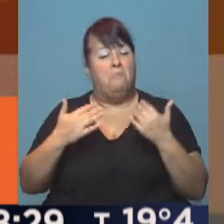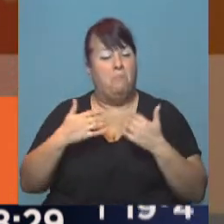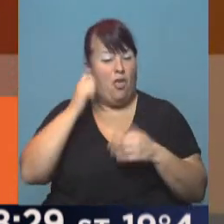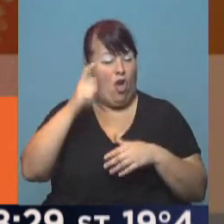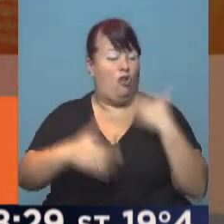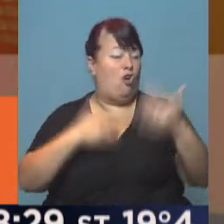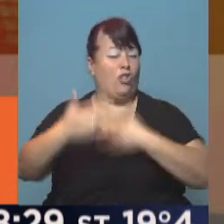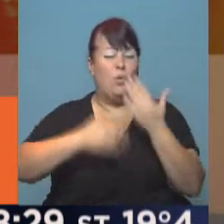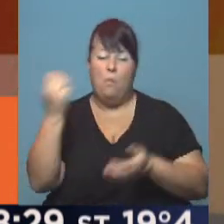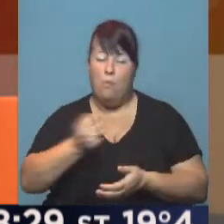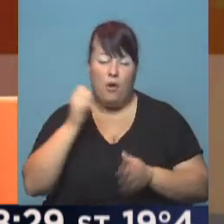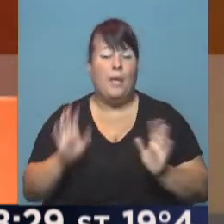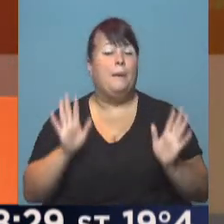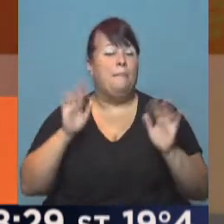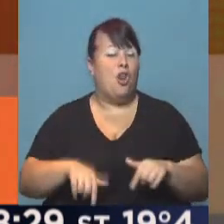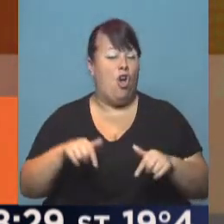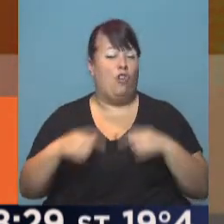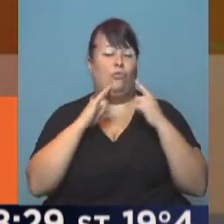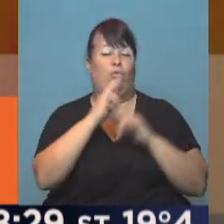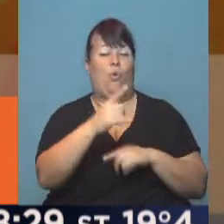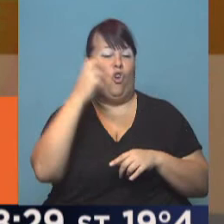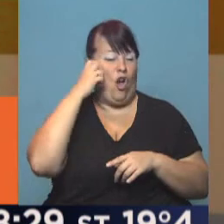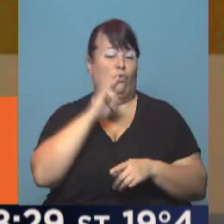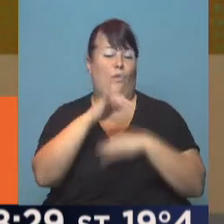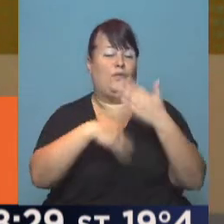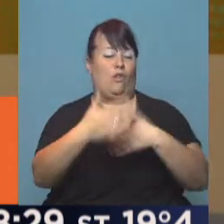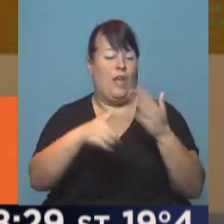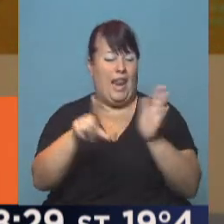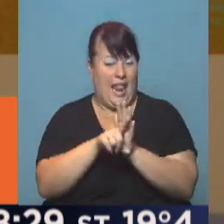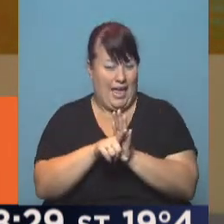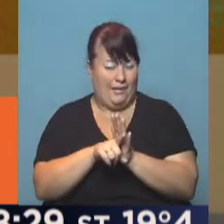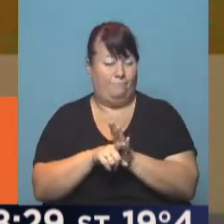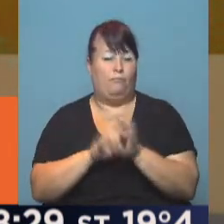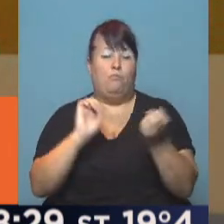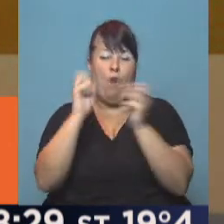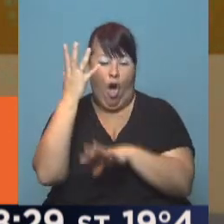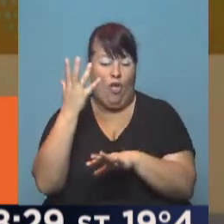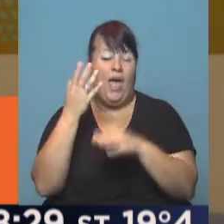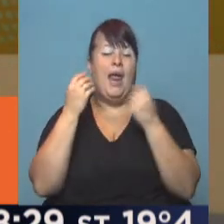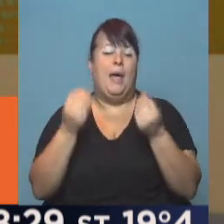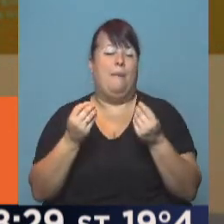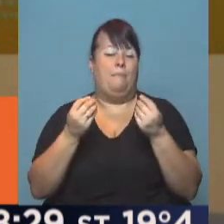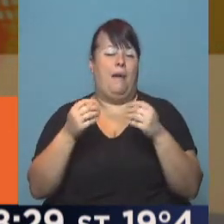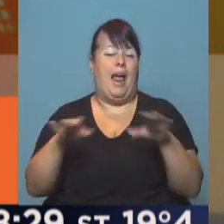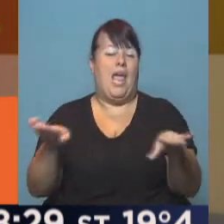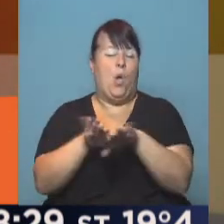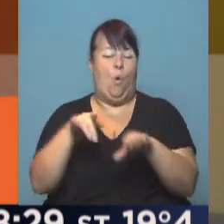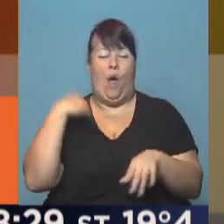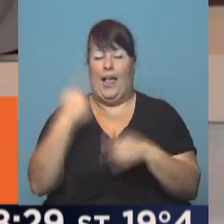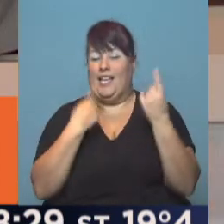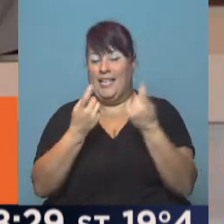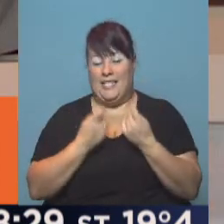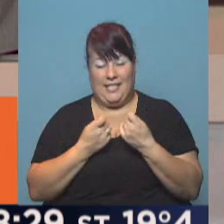lograr un avance significativo, pero hoy día está en manos del Congreso avanzar una legislación moderna que se encuentre a la altura de las